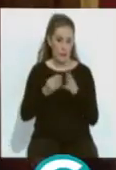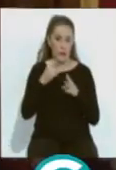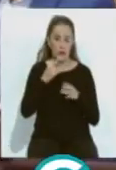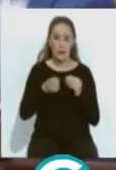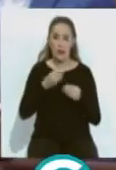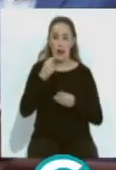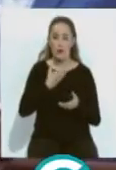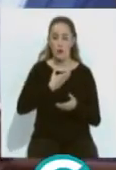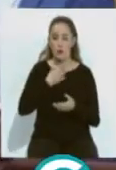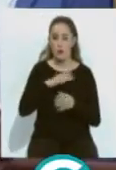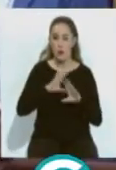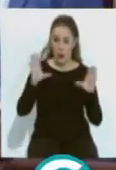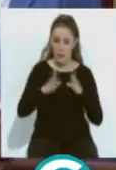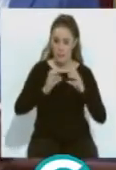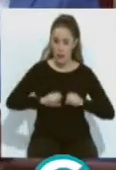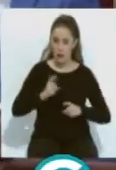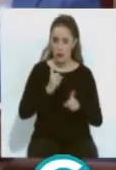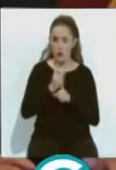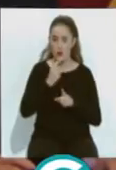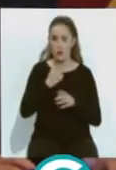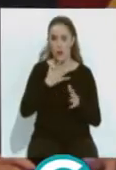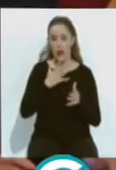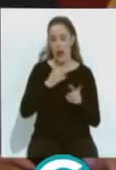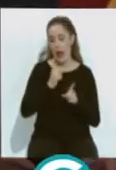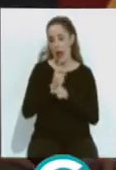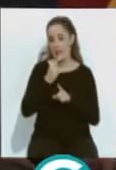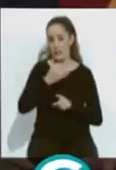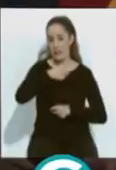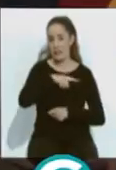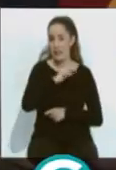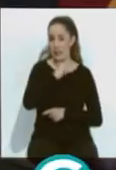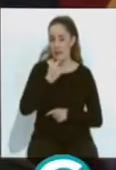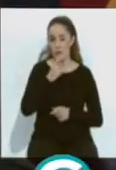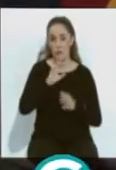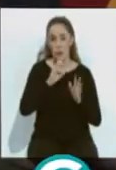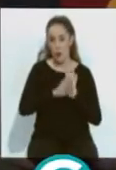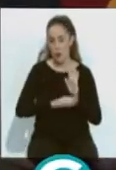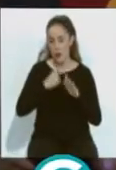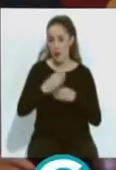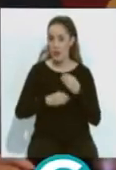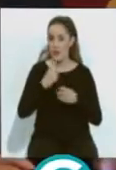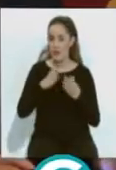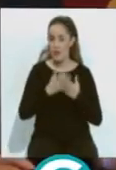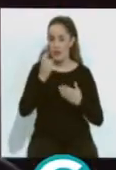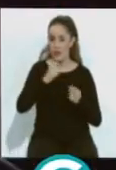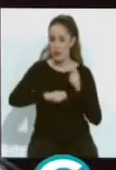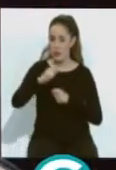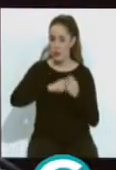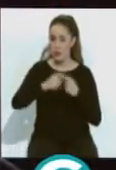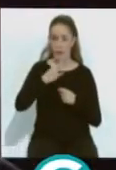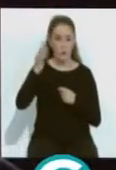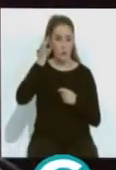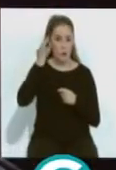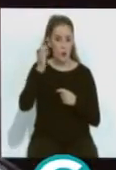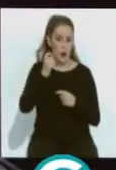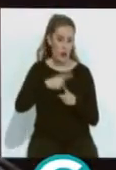adhesión del Ayuntamiento al Pacto contra el Antigitanismo, protocolo de actuación, elaborado por la Federación de Asociaciones de